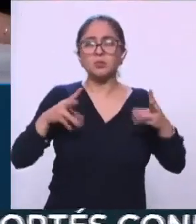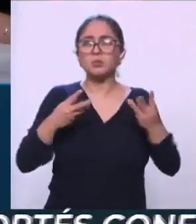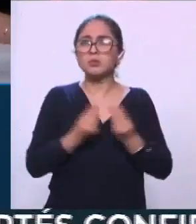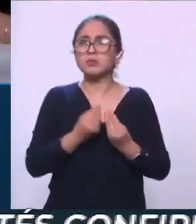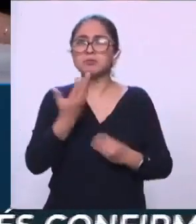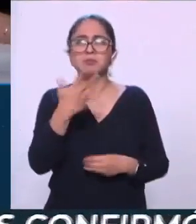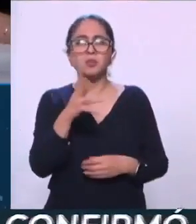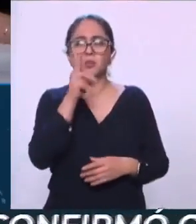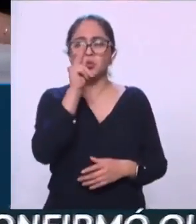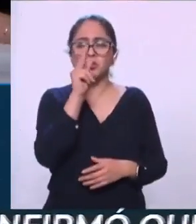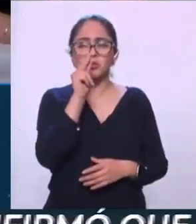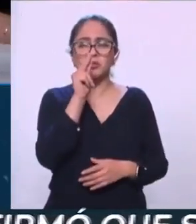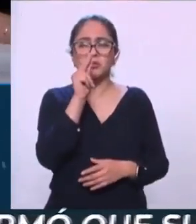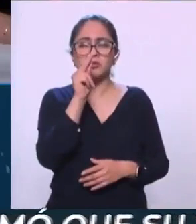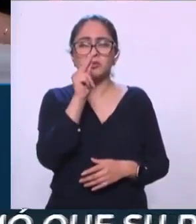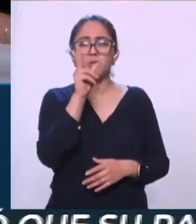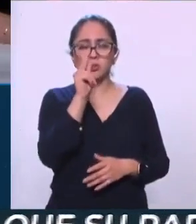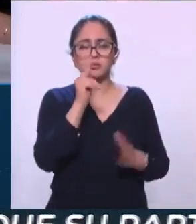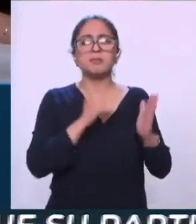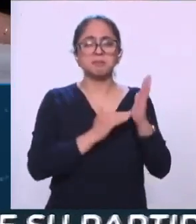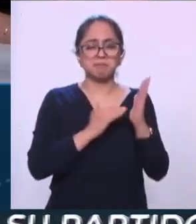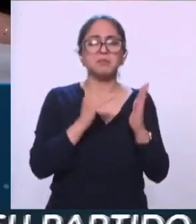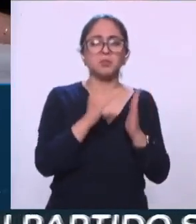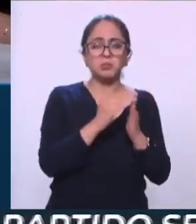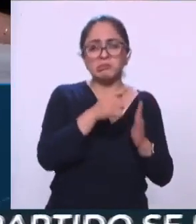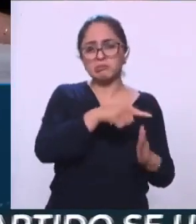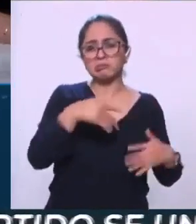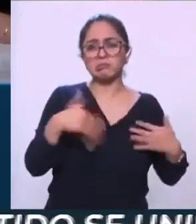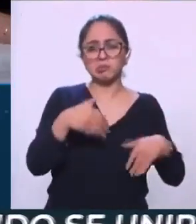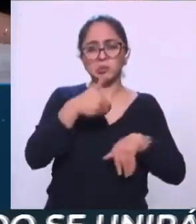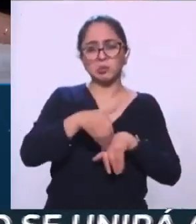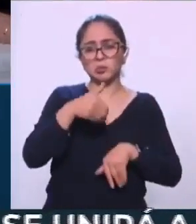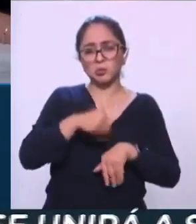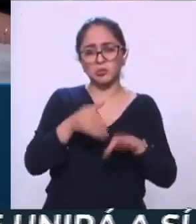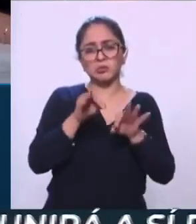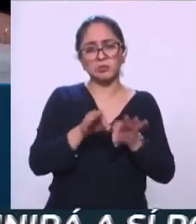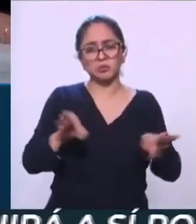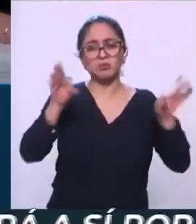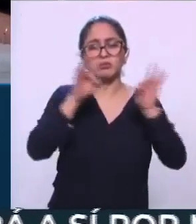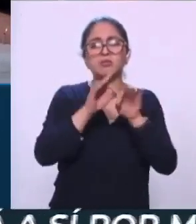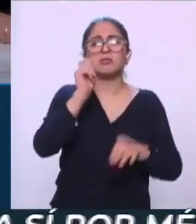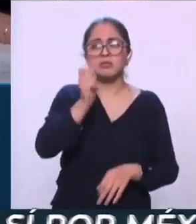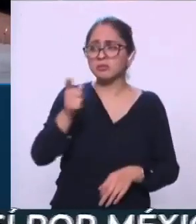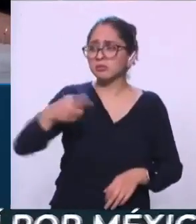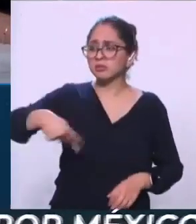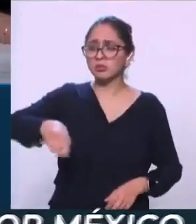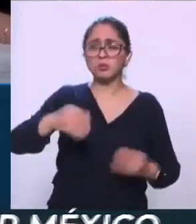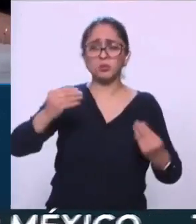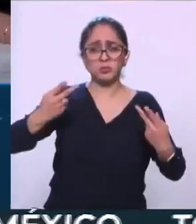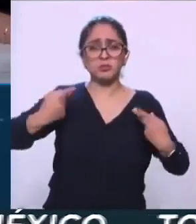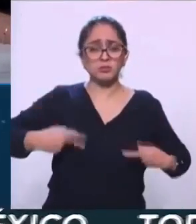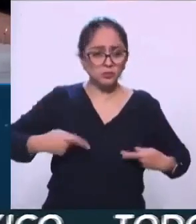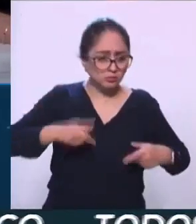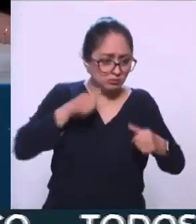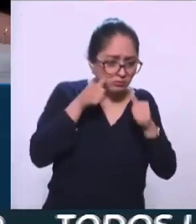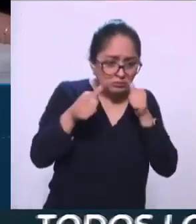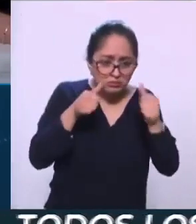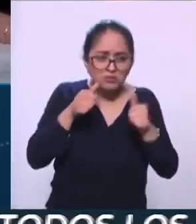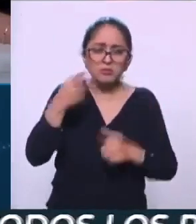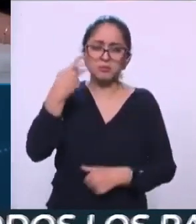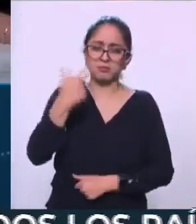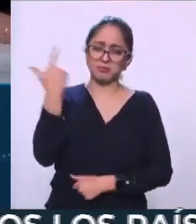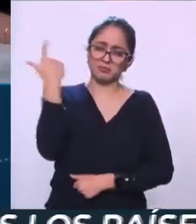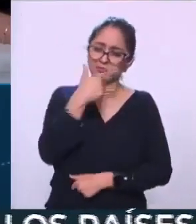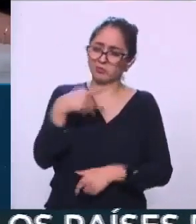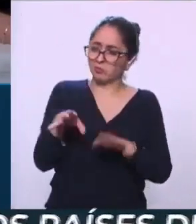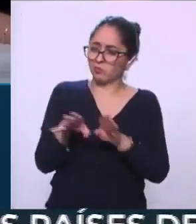poco más de 80 millones. Es un número muy importante, es decir, la gente sí está pendiente y es criminal que se estén propagando